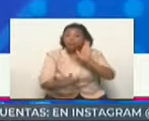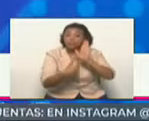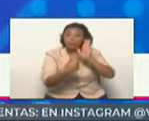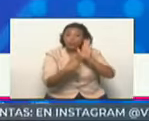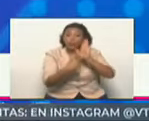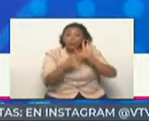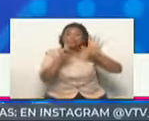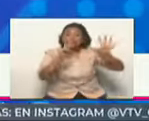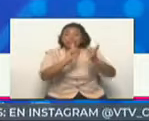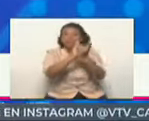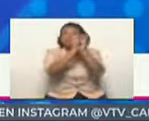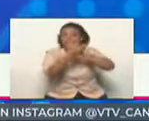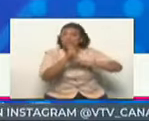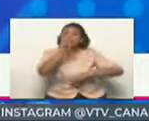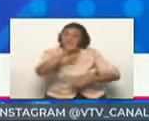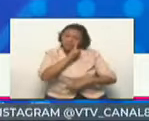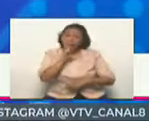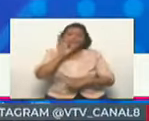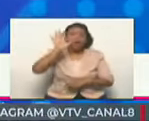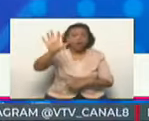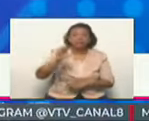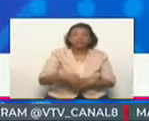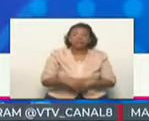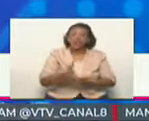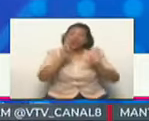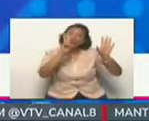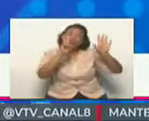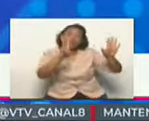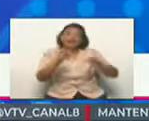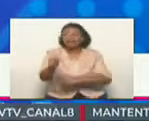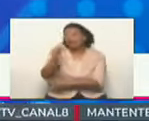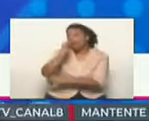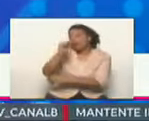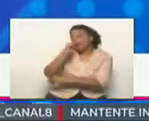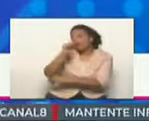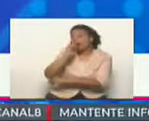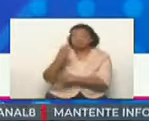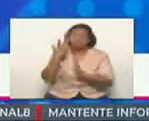las 7T también, de los 7 tragos, dice.